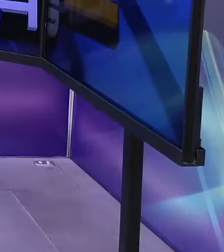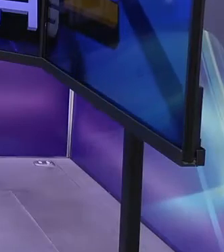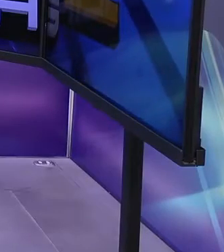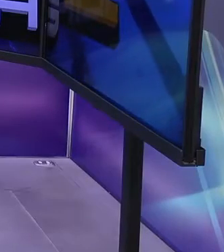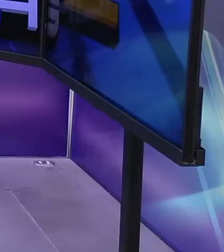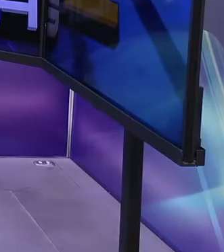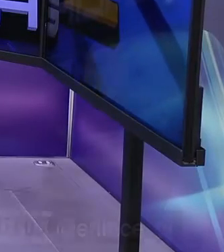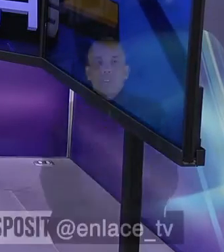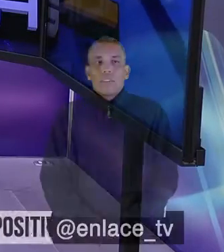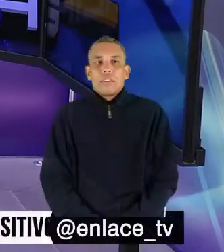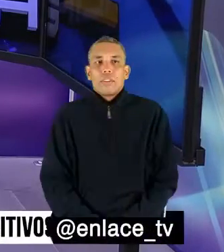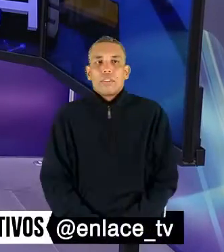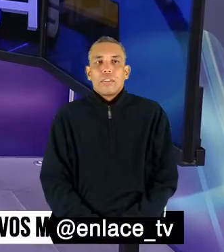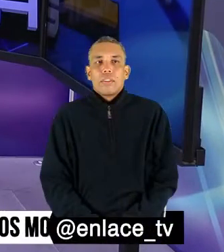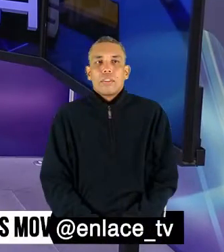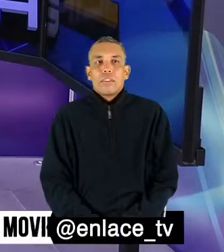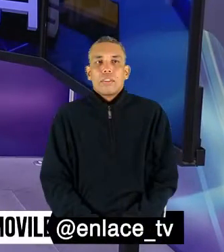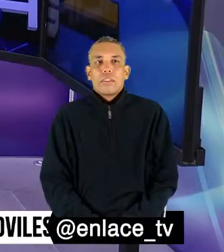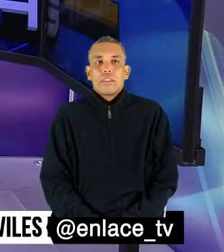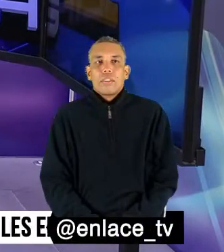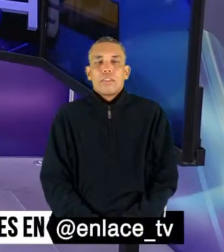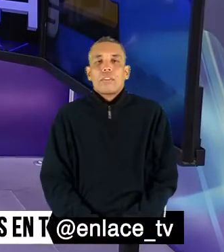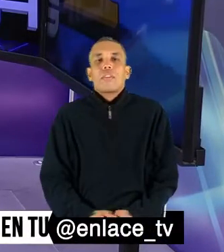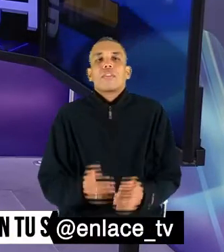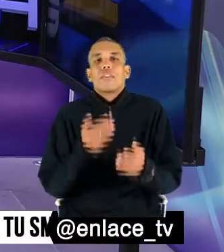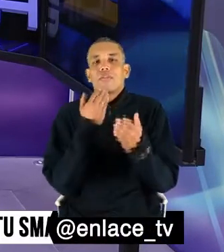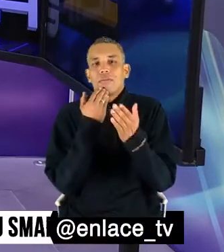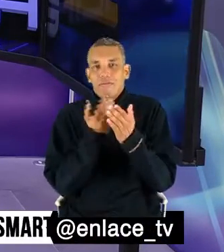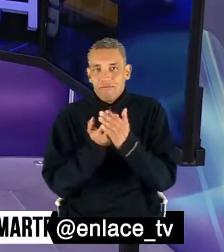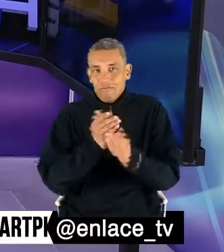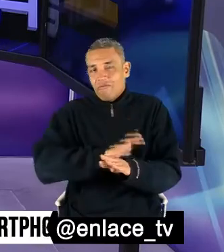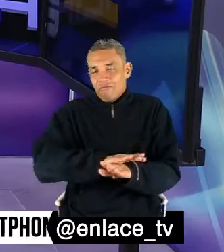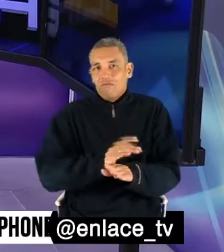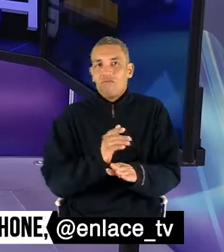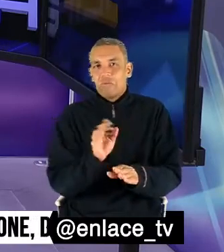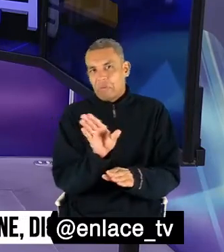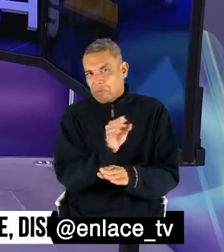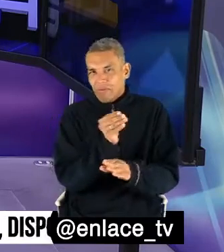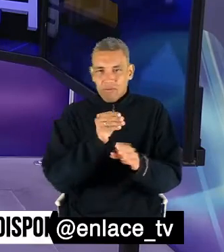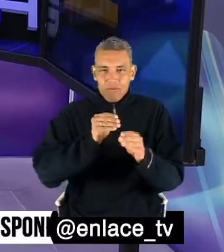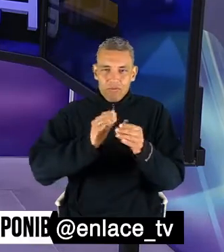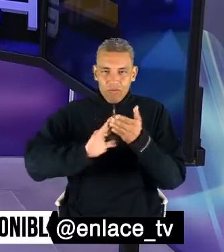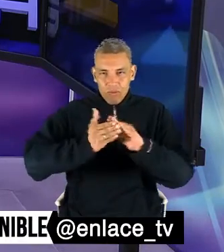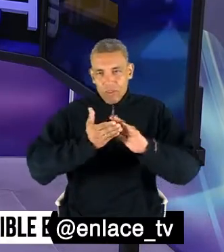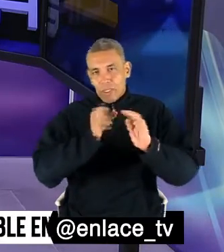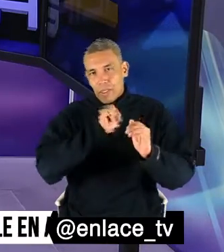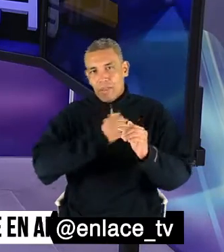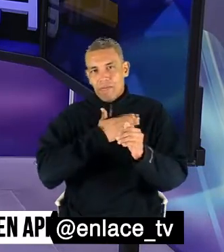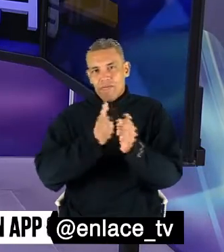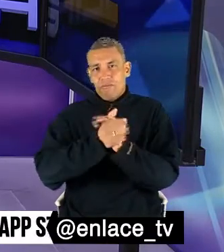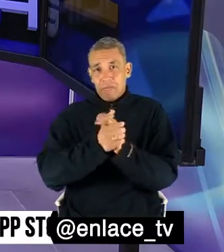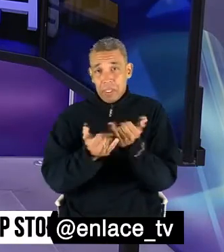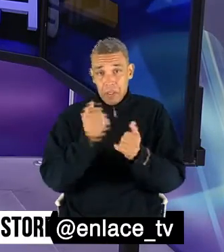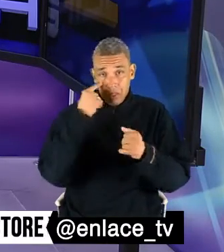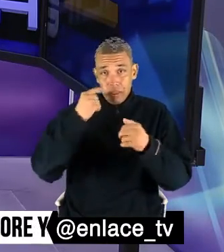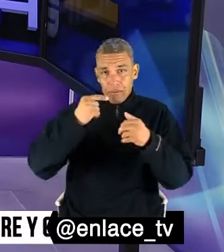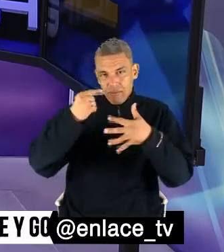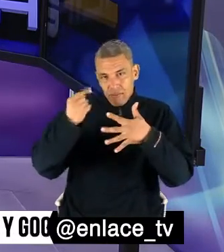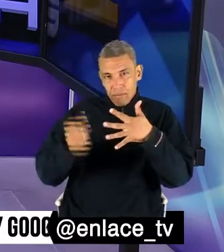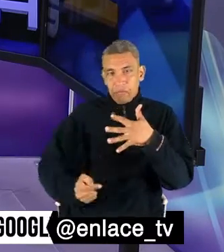Buenas tardes, bienvenidos a Enlace Noticias. Los saludamos con la información más importante de nuestra ciudad y región. A continuación veamos